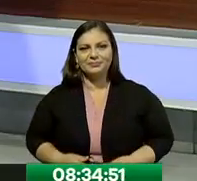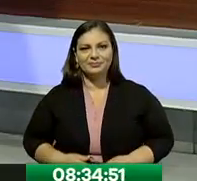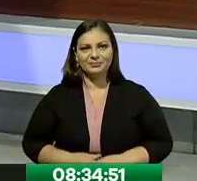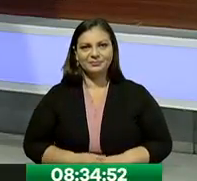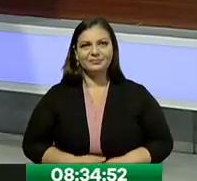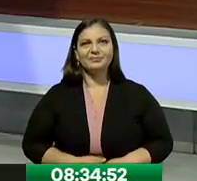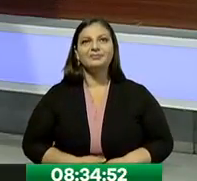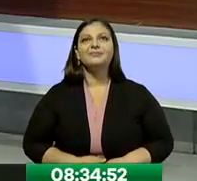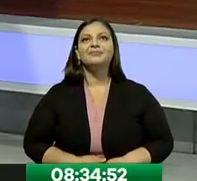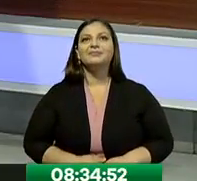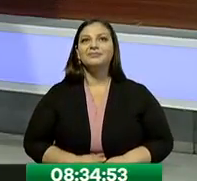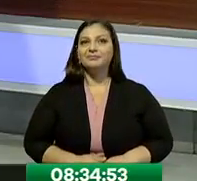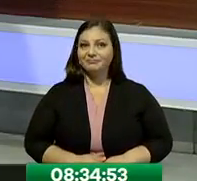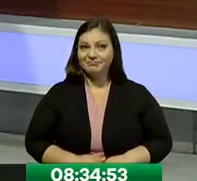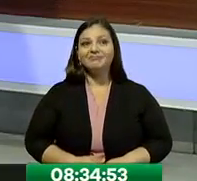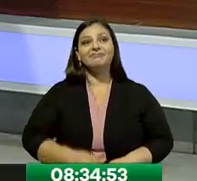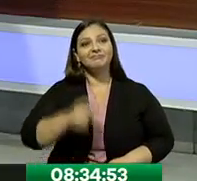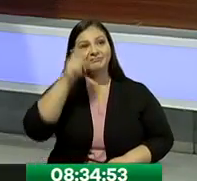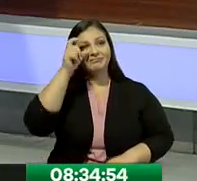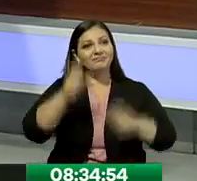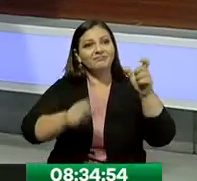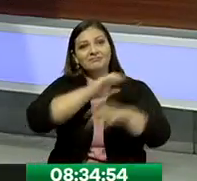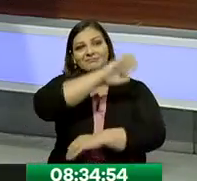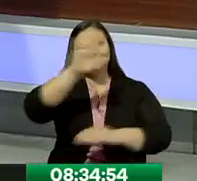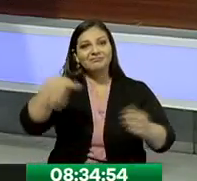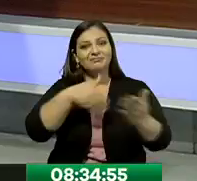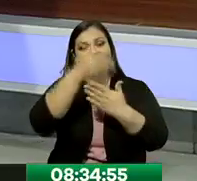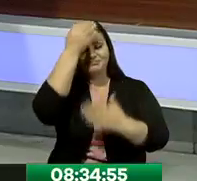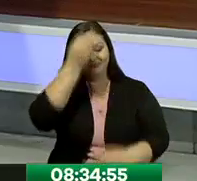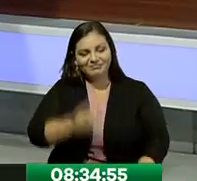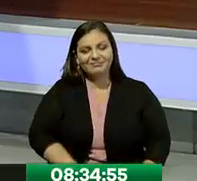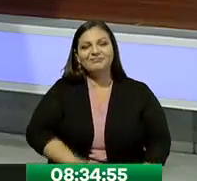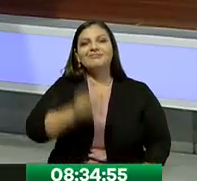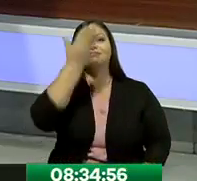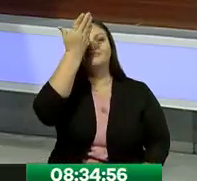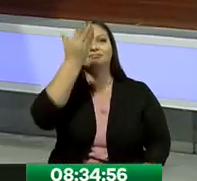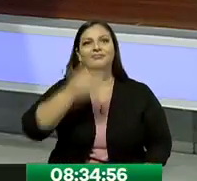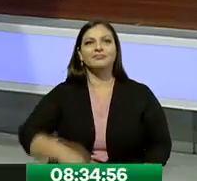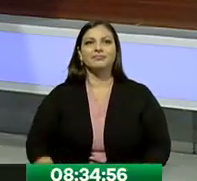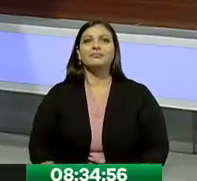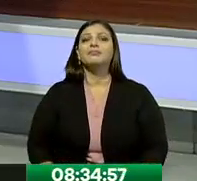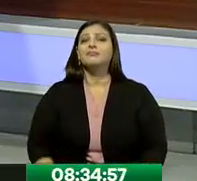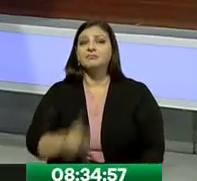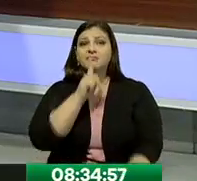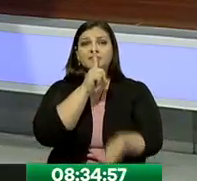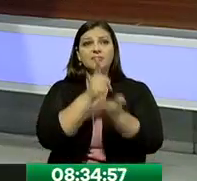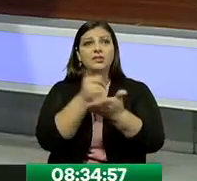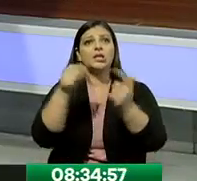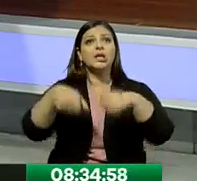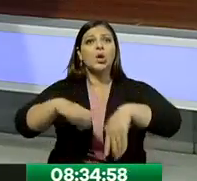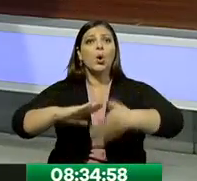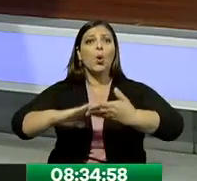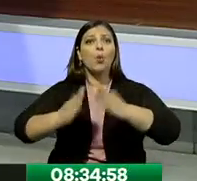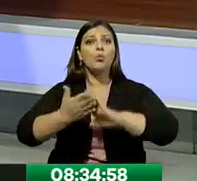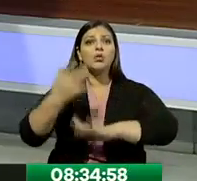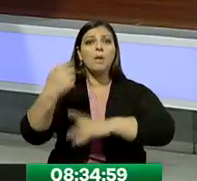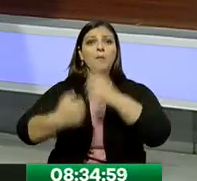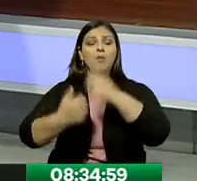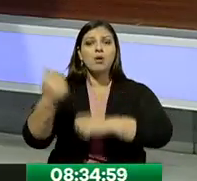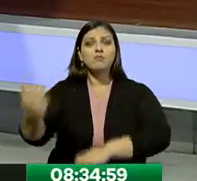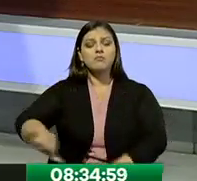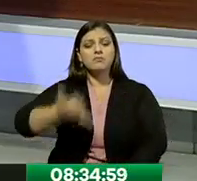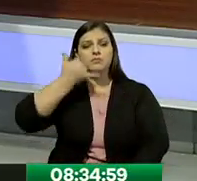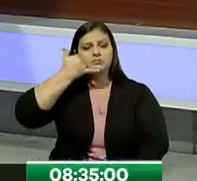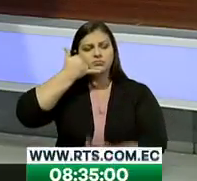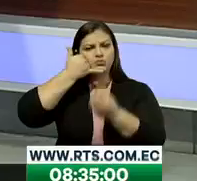muy buenos días querido ver todos nuestros televidentes y usted ha dicho lo correcto donde nos llaman estamos en el punto por